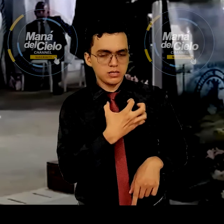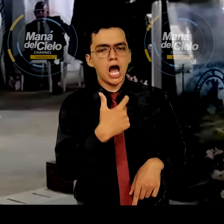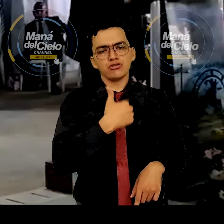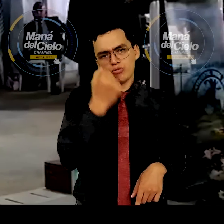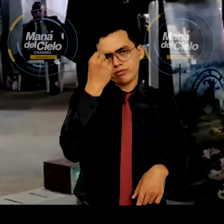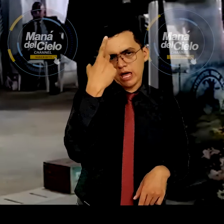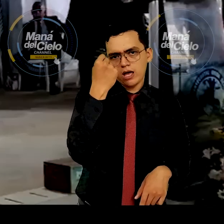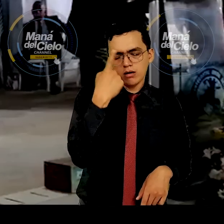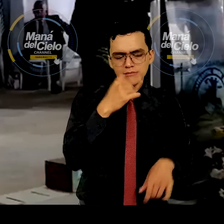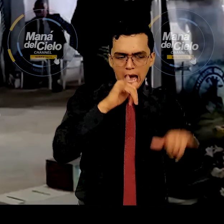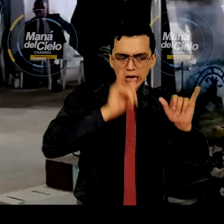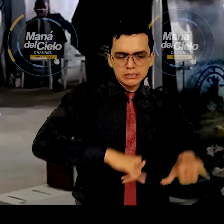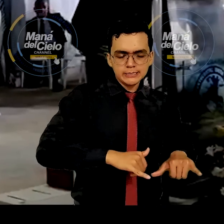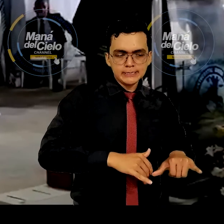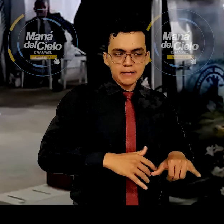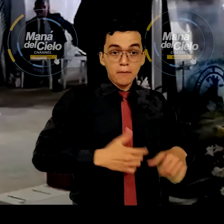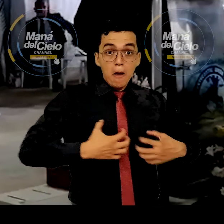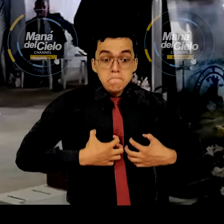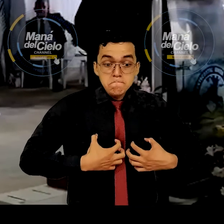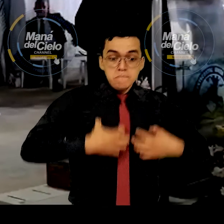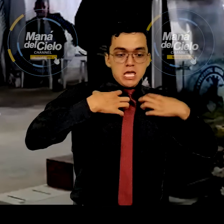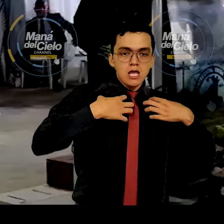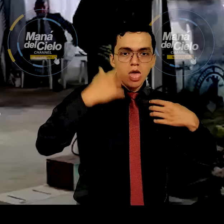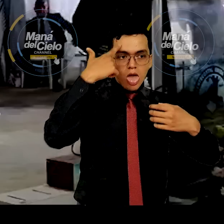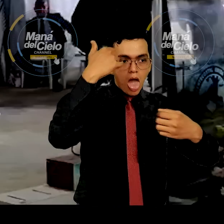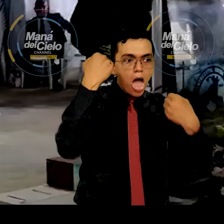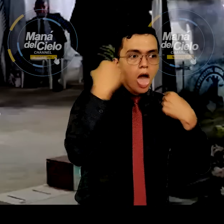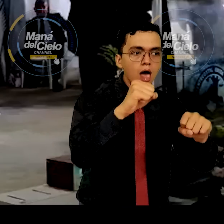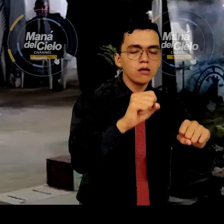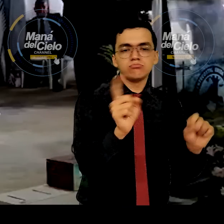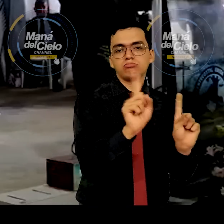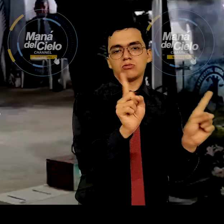posible. Aleluya, aleluya.